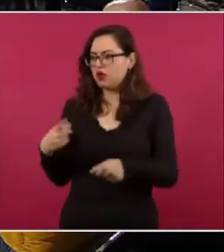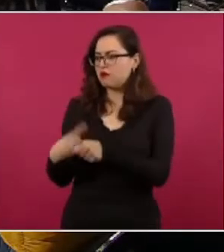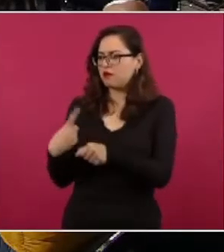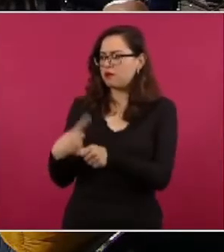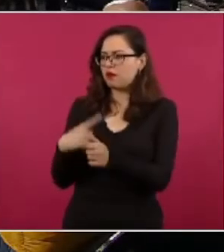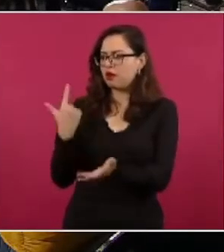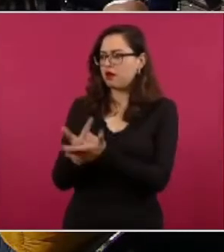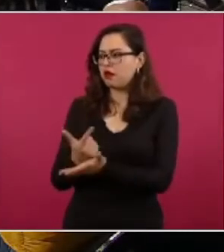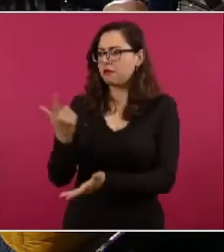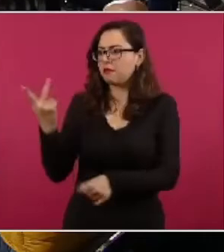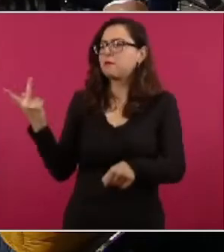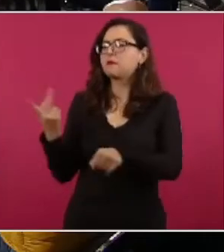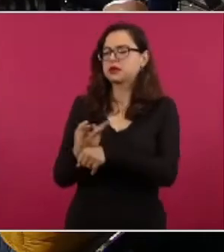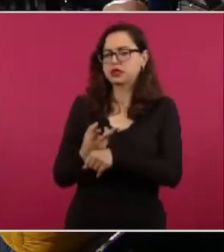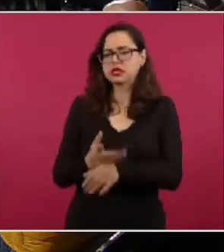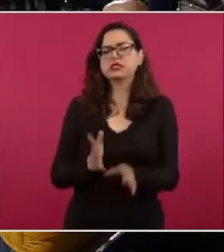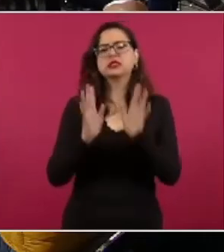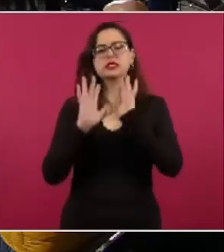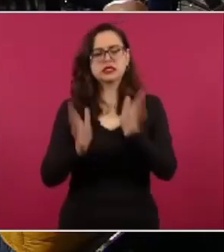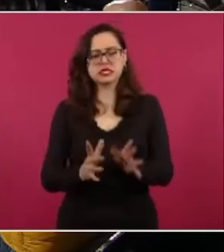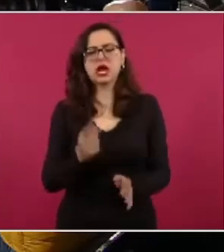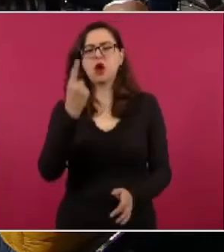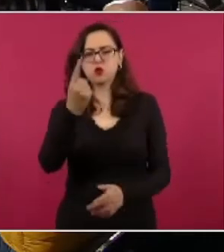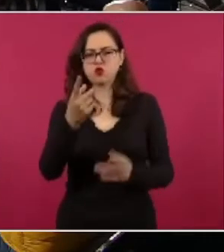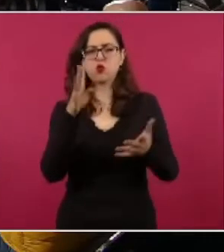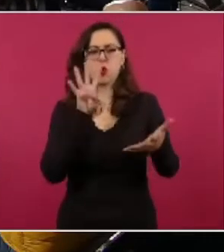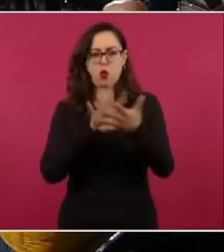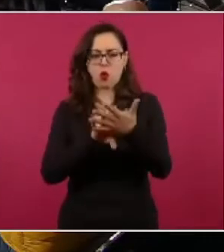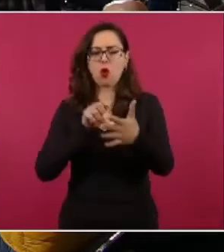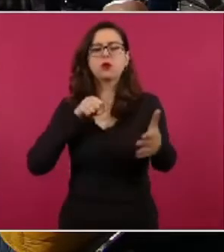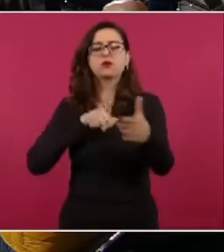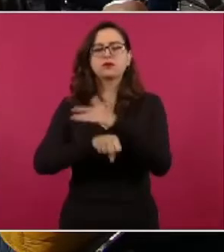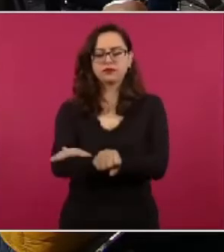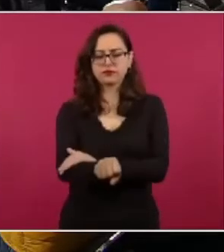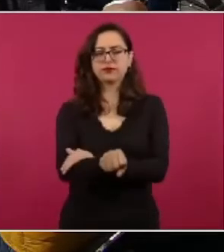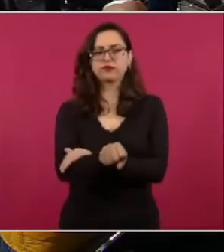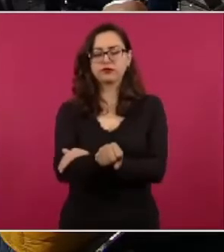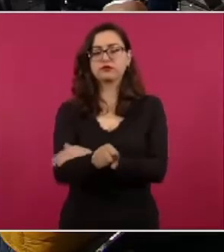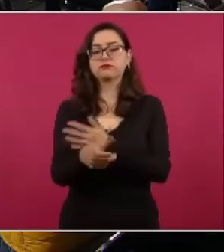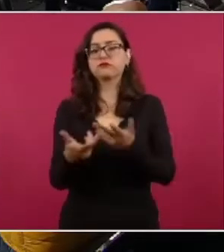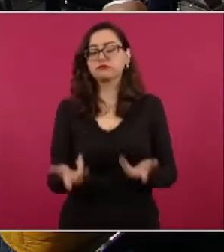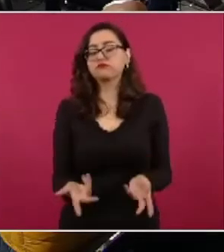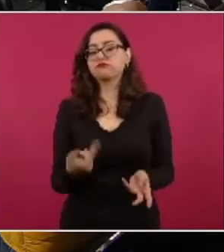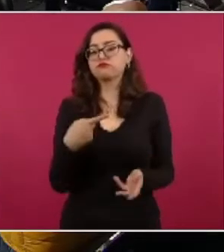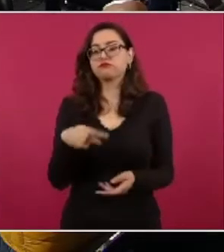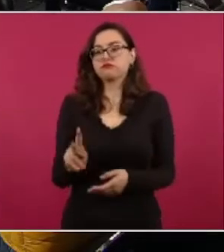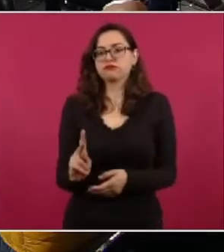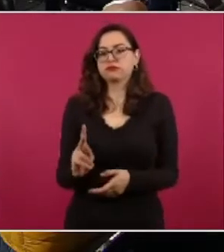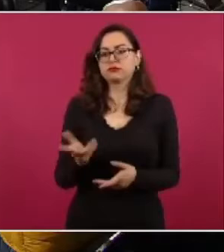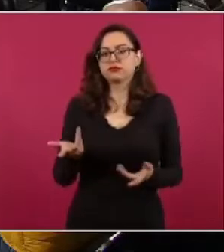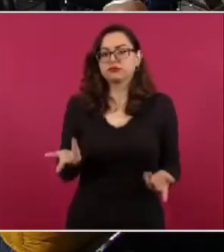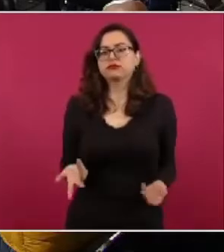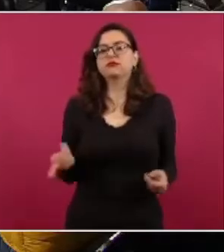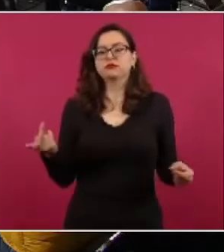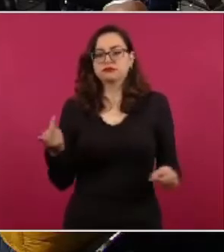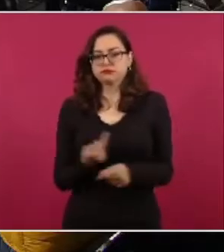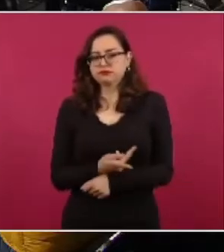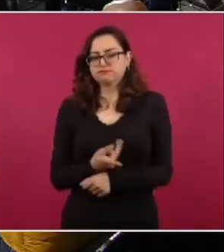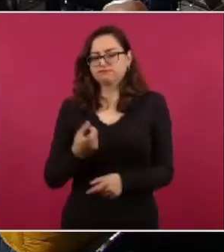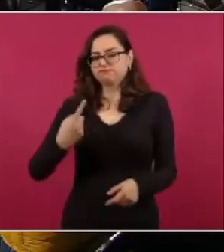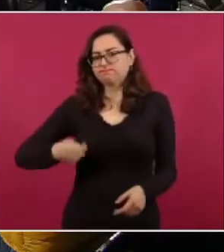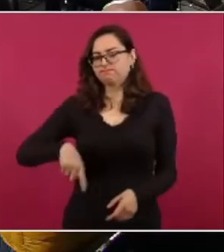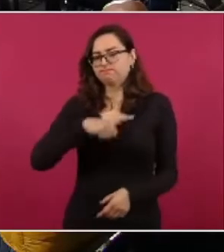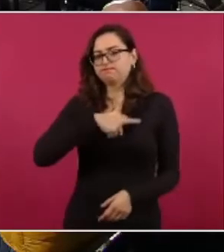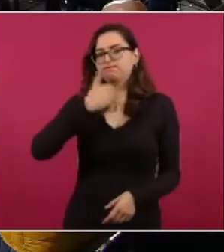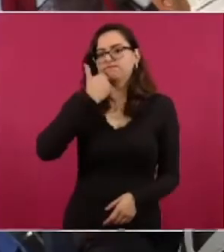y bueno, hay muchísimas en las fiscalías muchas denuncias, entonces queremos saber qué va a pasar, si las